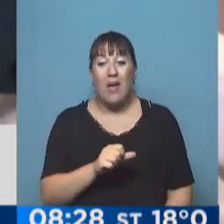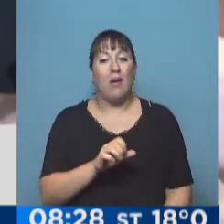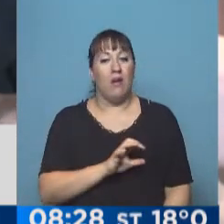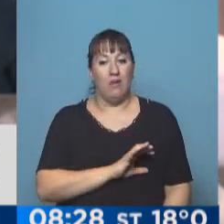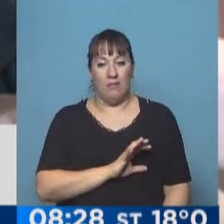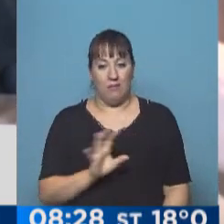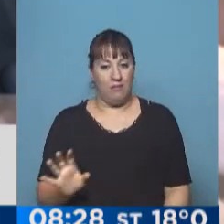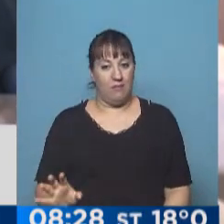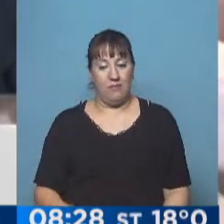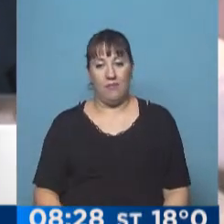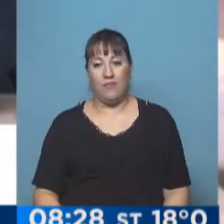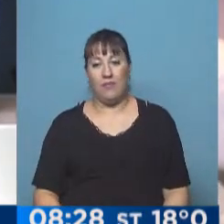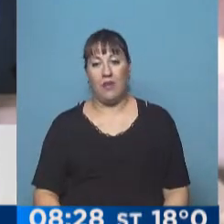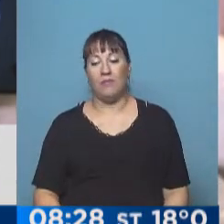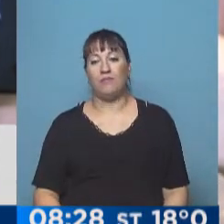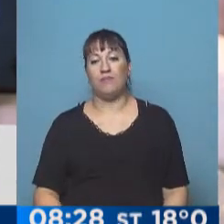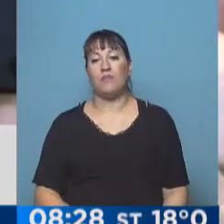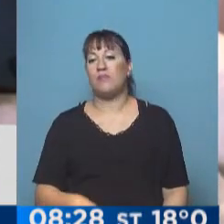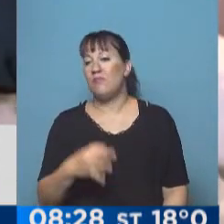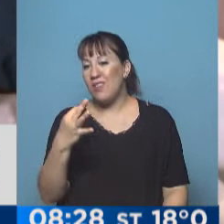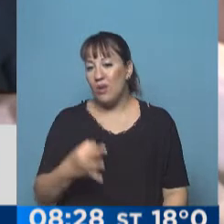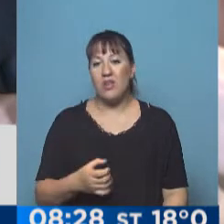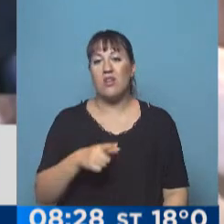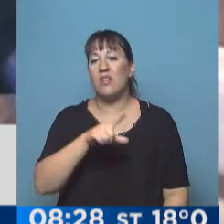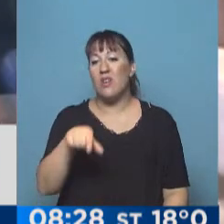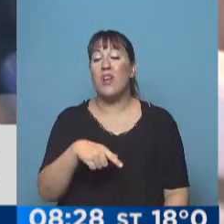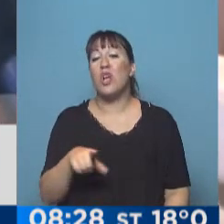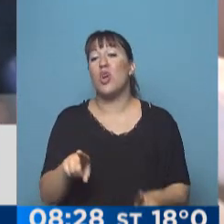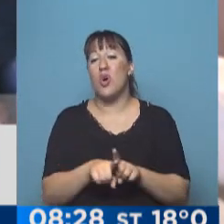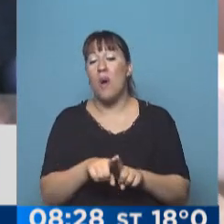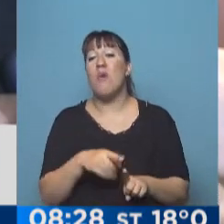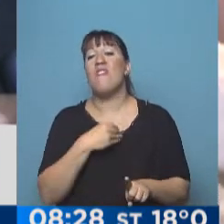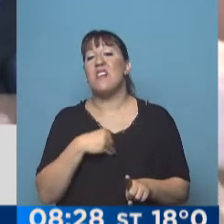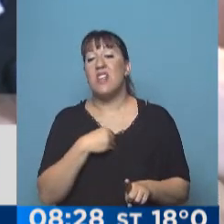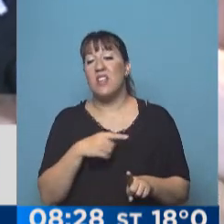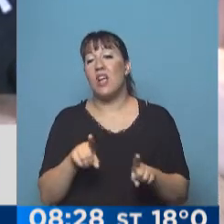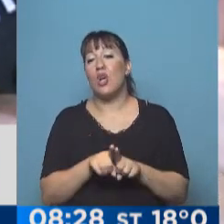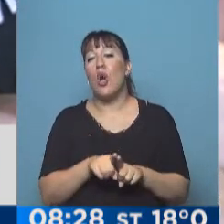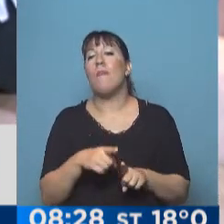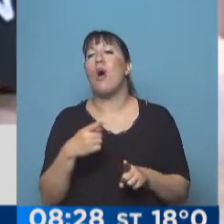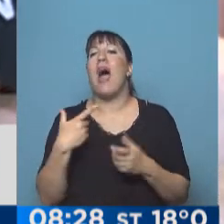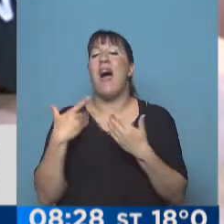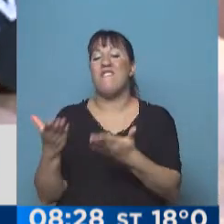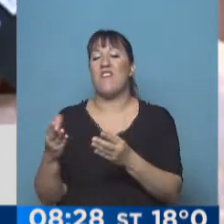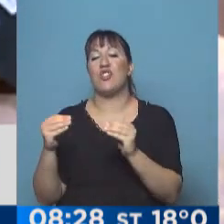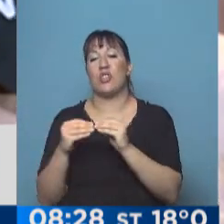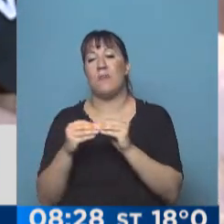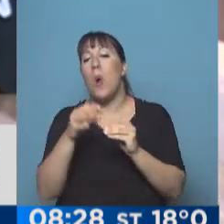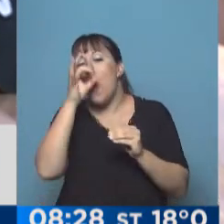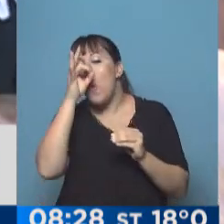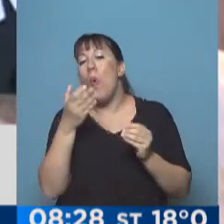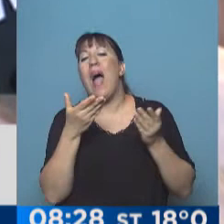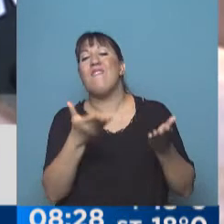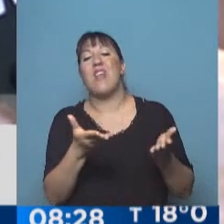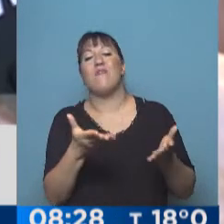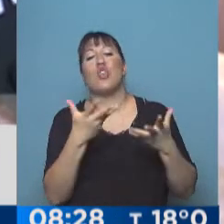decisión con lo cual va se van a sentir además legitimado de hacer lo que van a hacer en beneficio de sus amigos nunca en beneficio del pueblo nunca